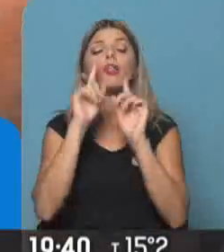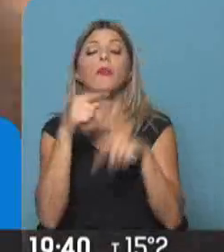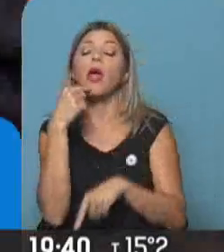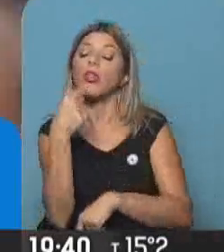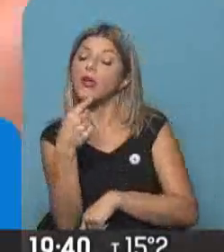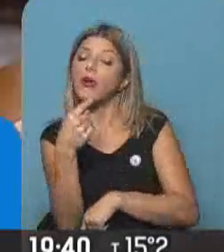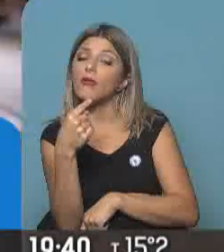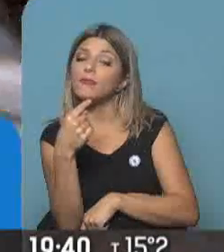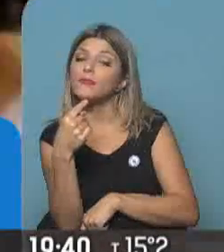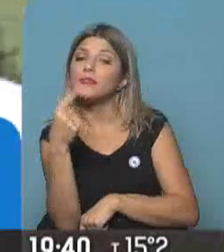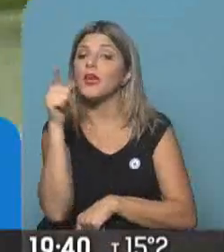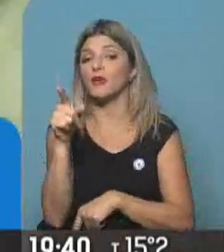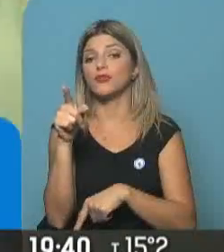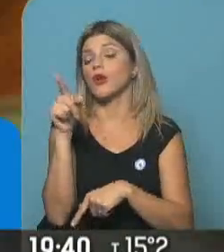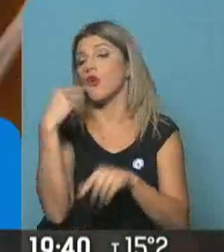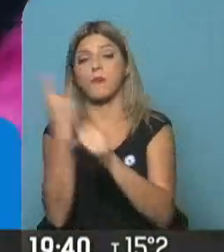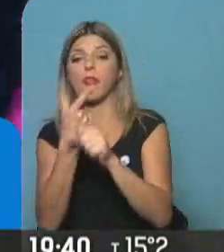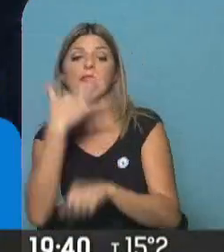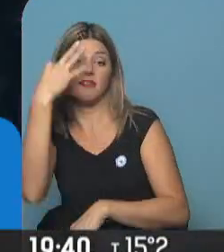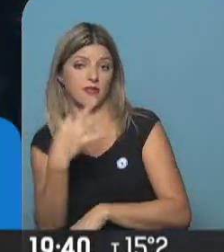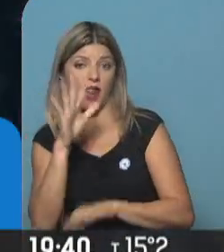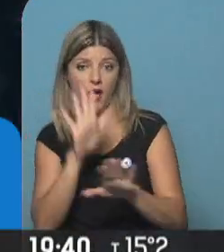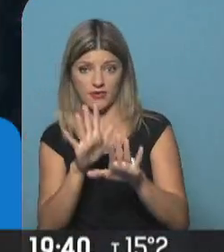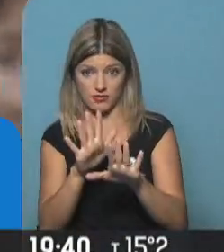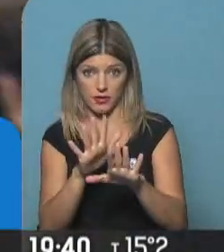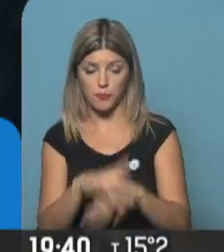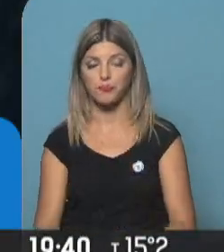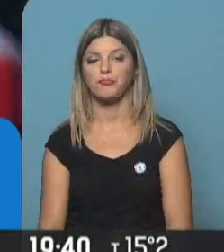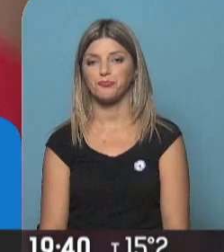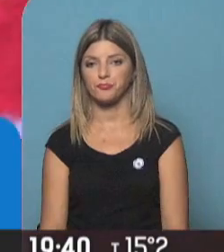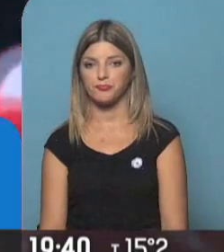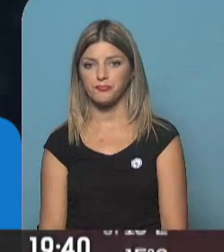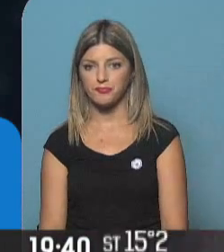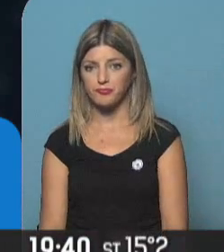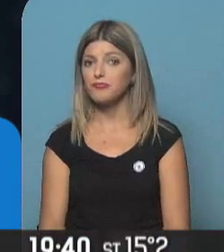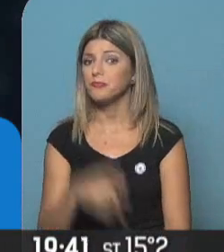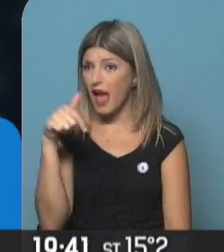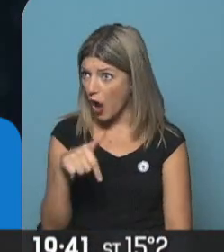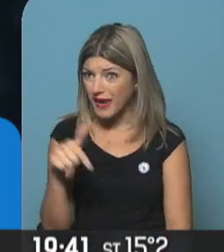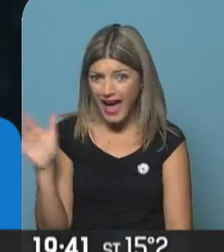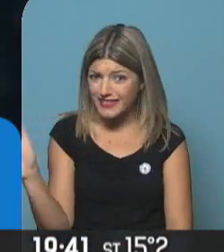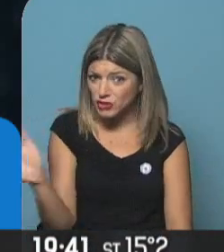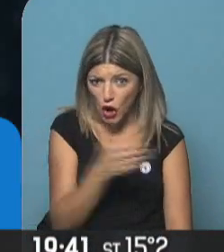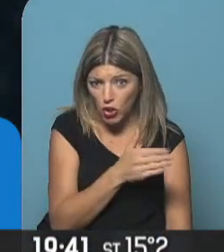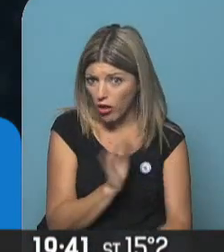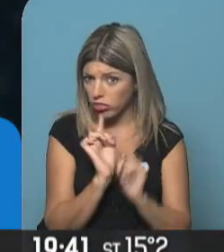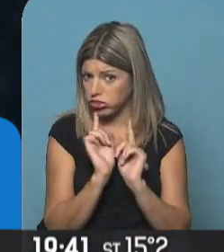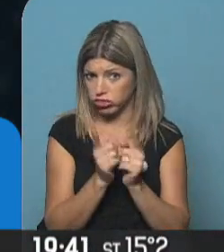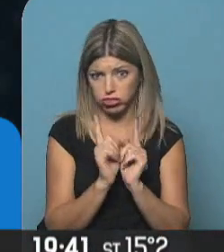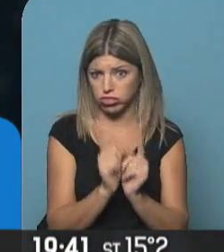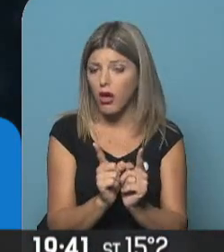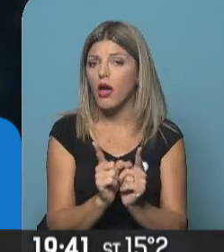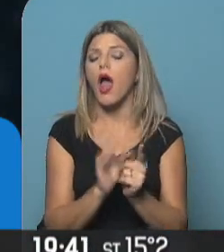medida no es vinculante. Nada, absolutamente nada ha cambiado estructuralmente, formalmente